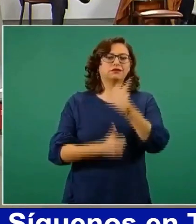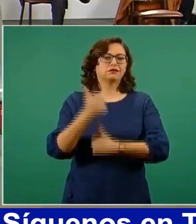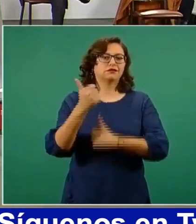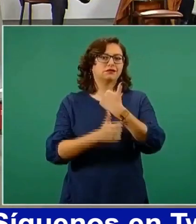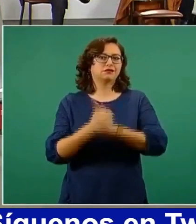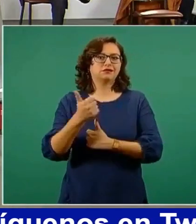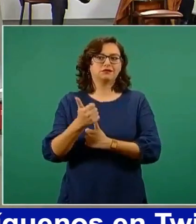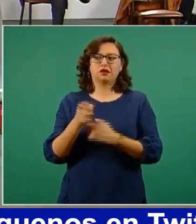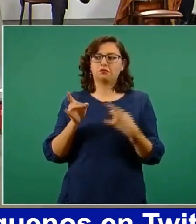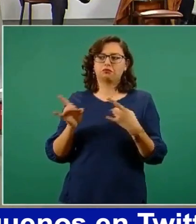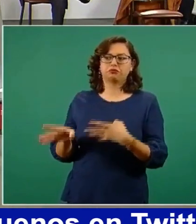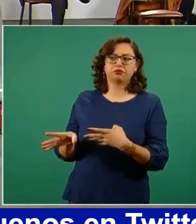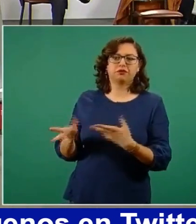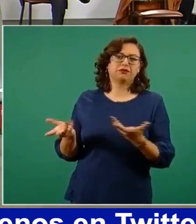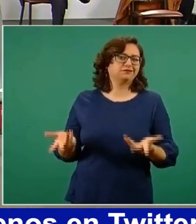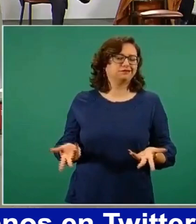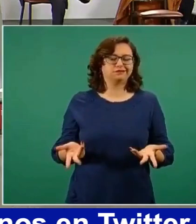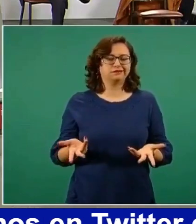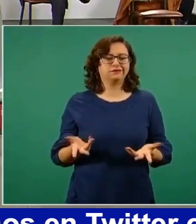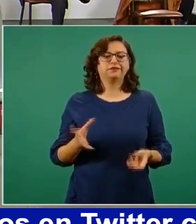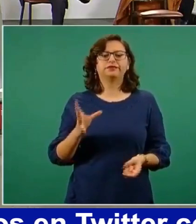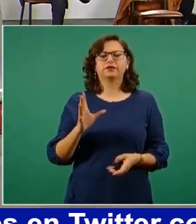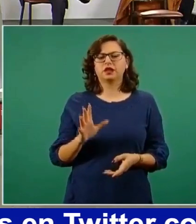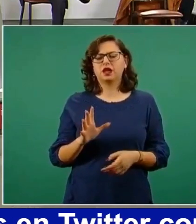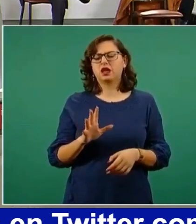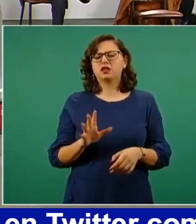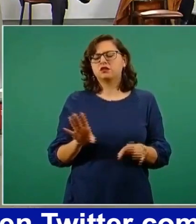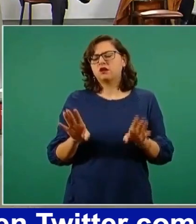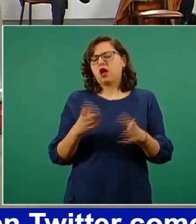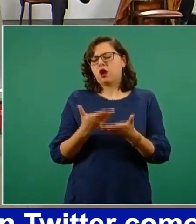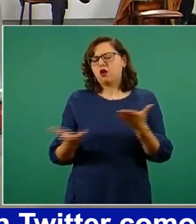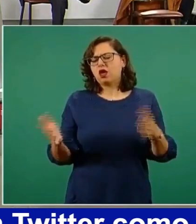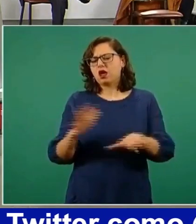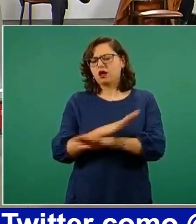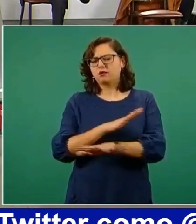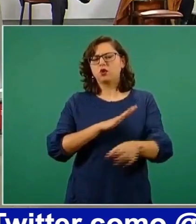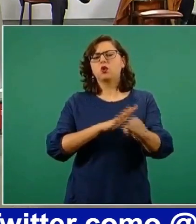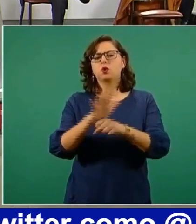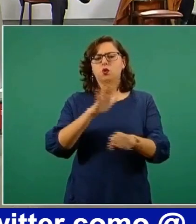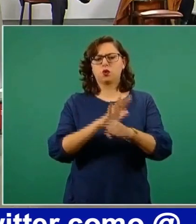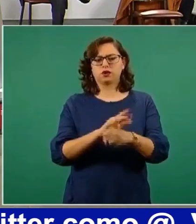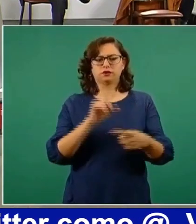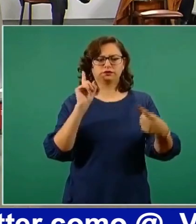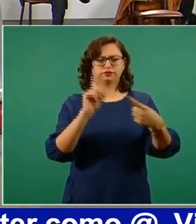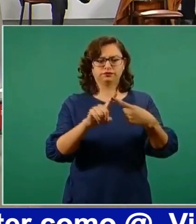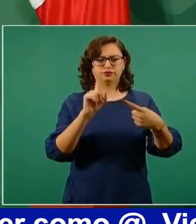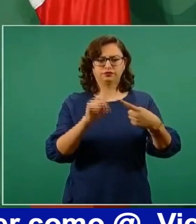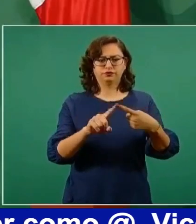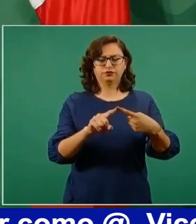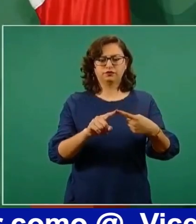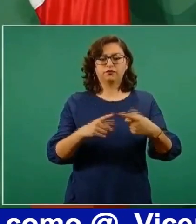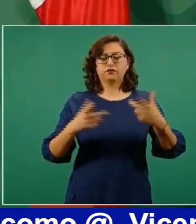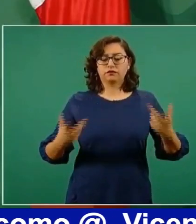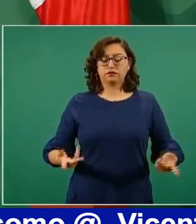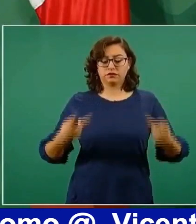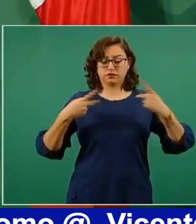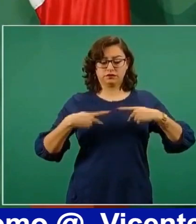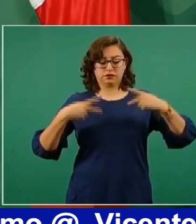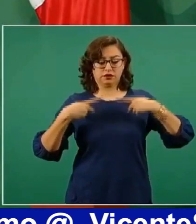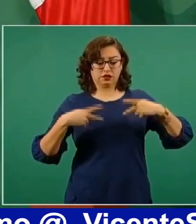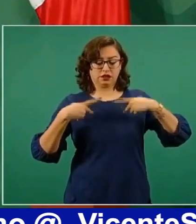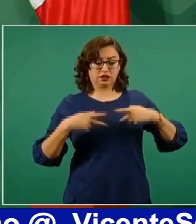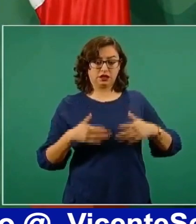las empresas que sí cumplen, que respetan los derechos de sus trabajadores y que pagan los